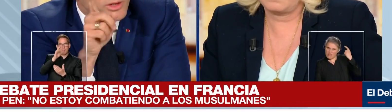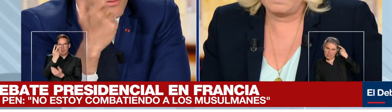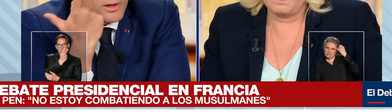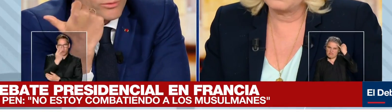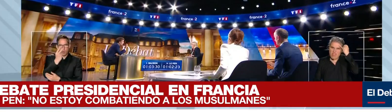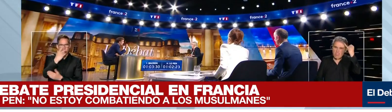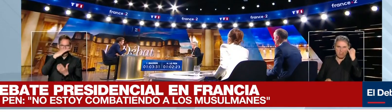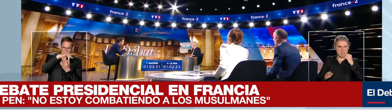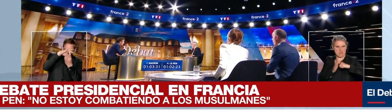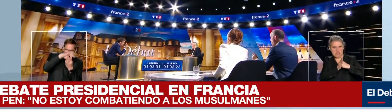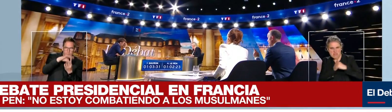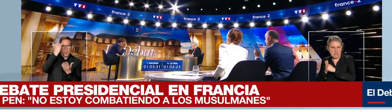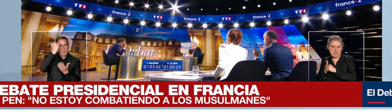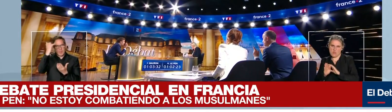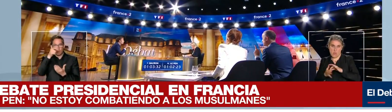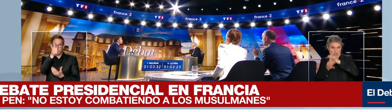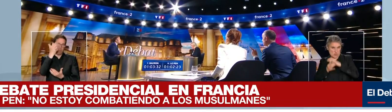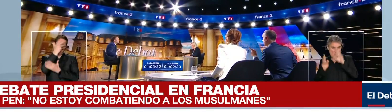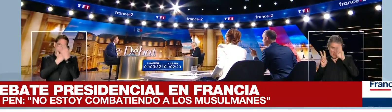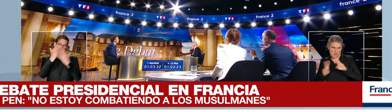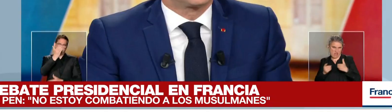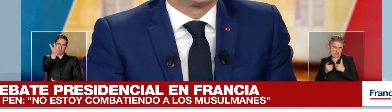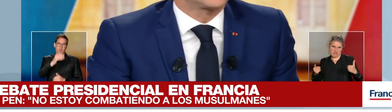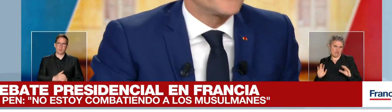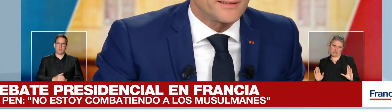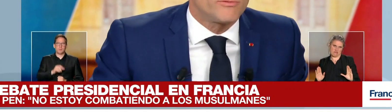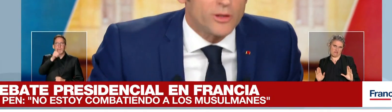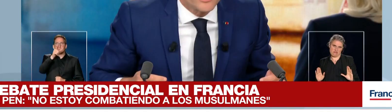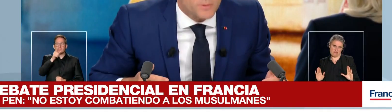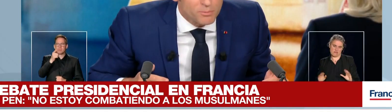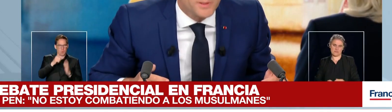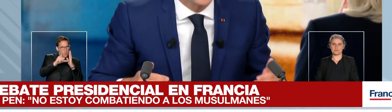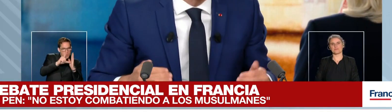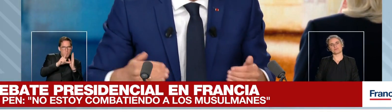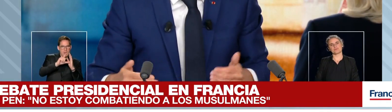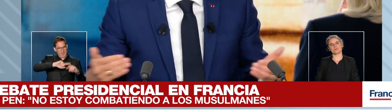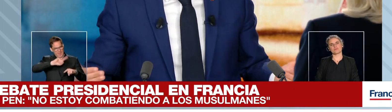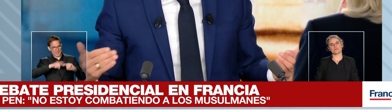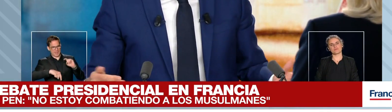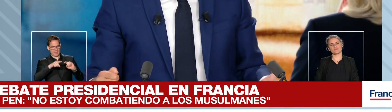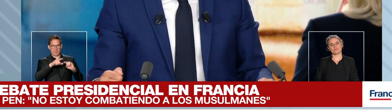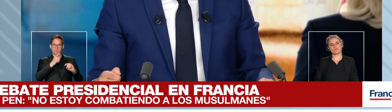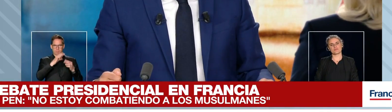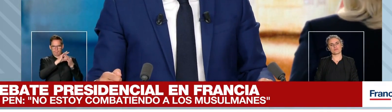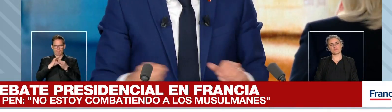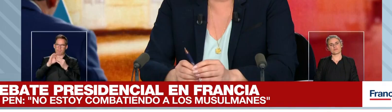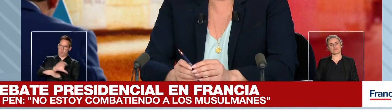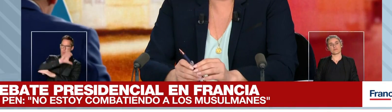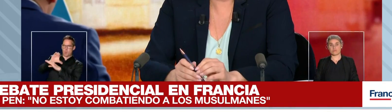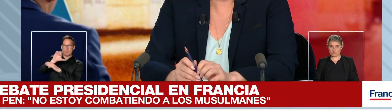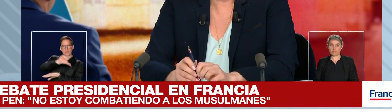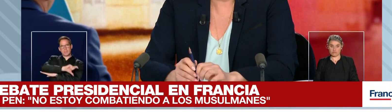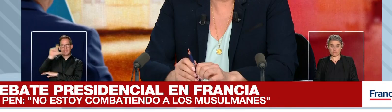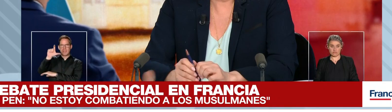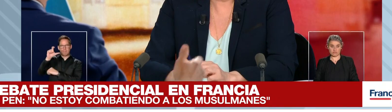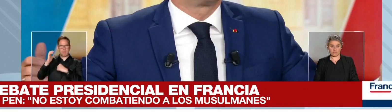donde usted se equivoca. Se confundió, como yo lo señalaba anteriormente, porque usted no puede explicar que una ley que prohíba el velo en el espacio